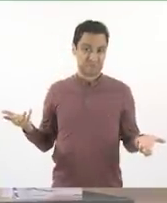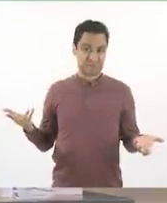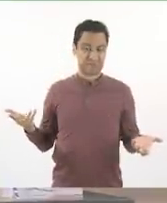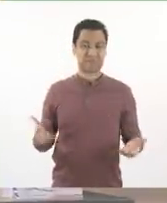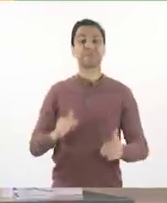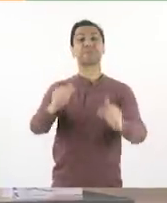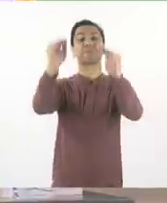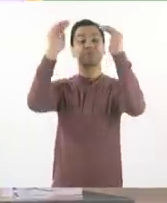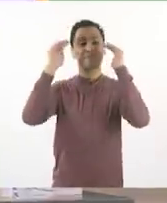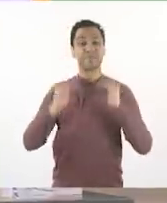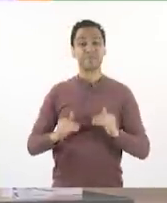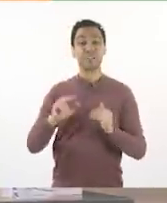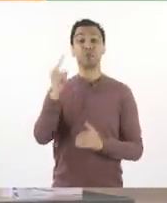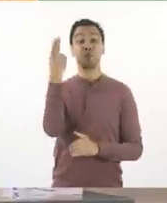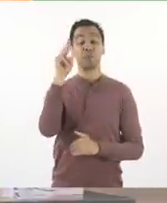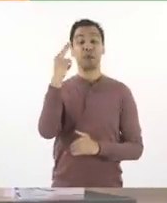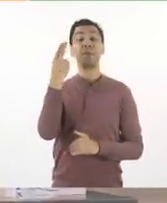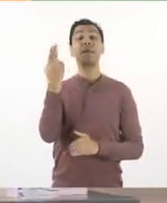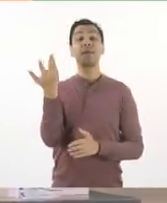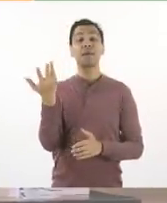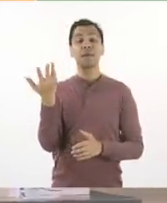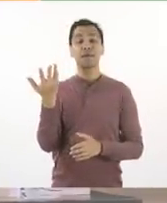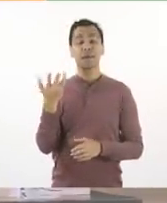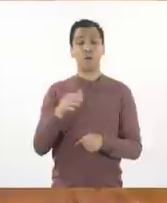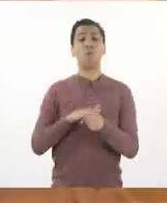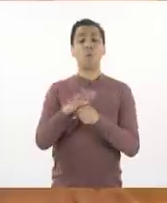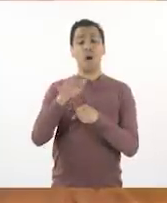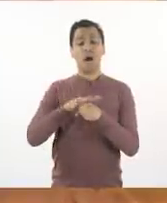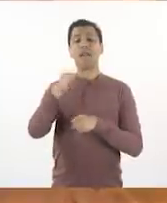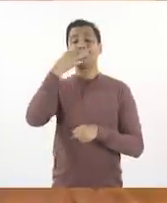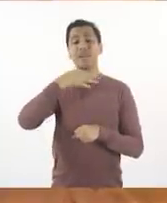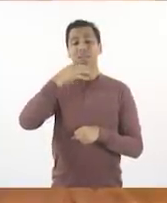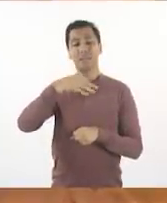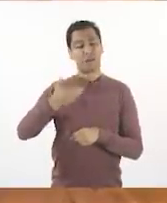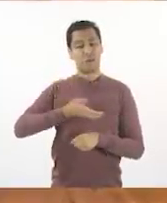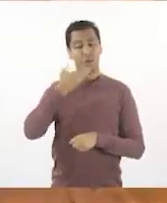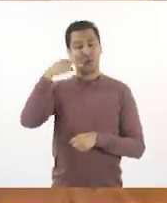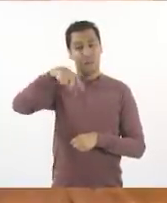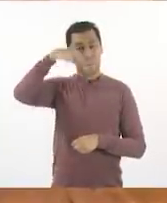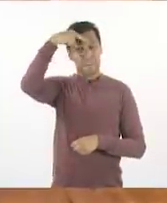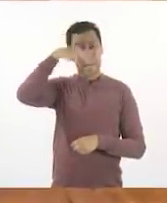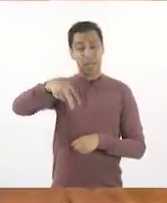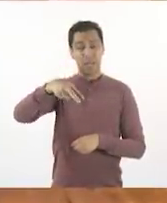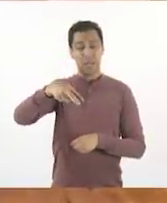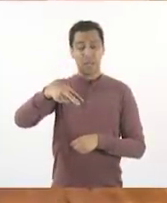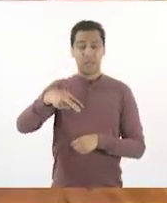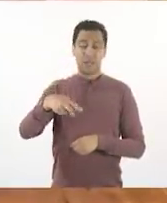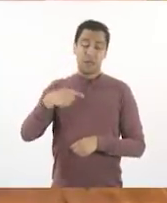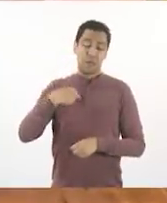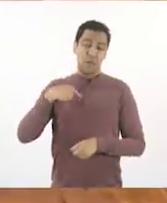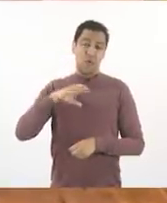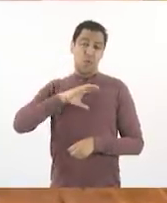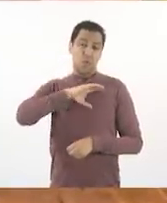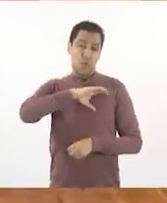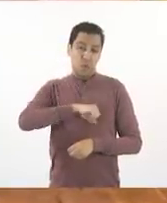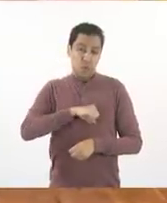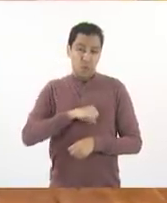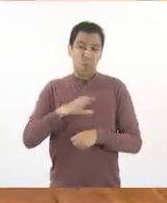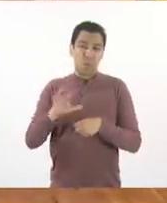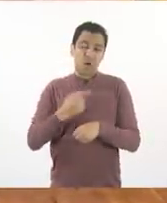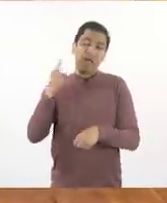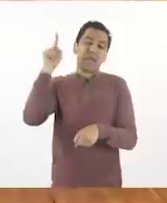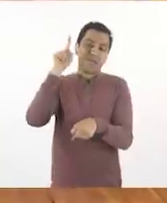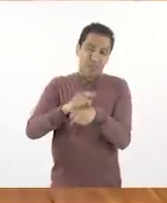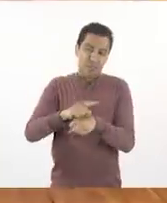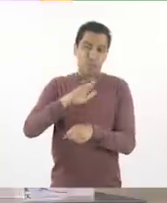América. Continuamos con el mes de... noviembre. Noviembre. Es uno de mis meses favoritos porque ahí podemos celebrar el Día de